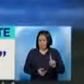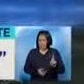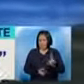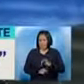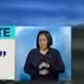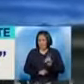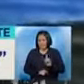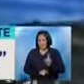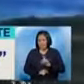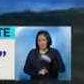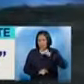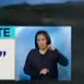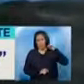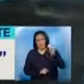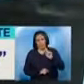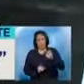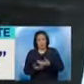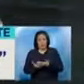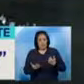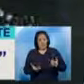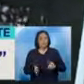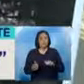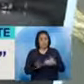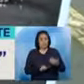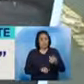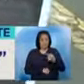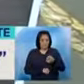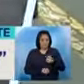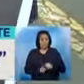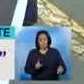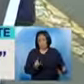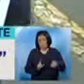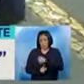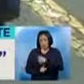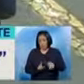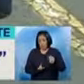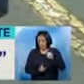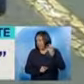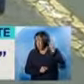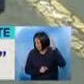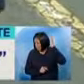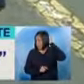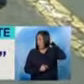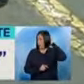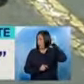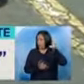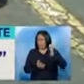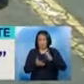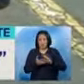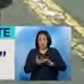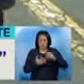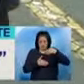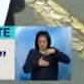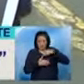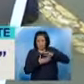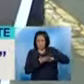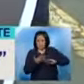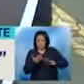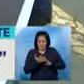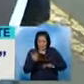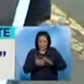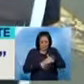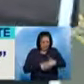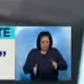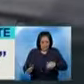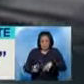así, sino que ella antes de morir tuvo golpe en la cabeza, hubo sangre dentro del cuarto, y